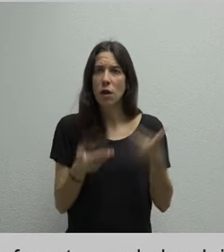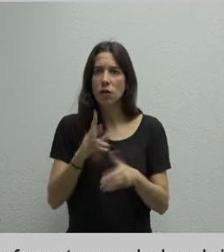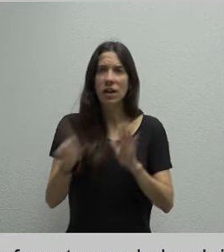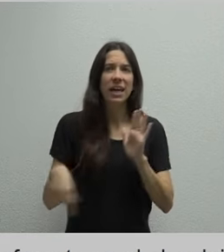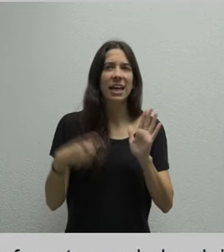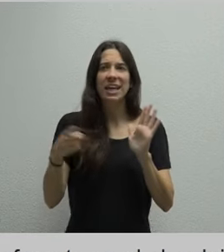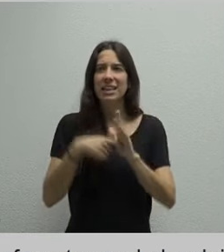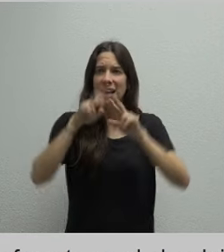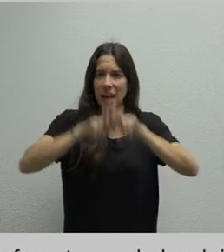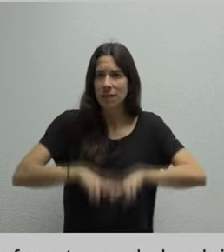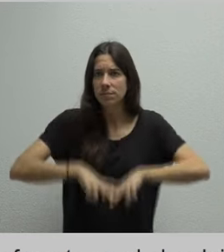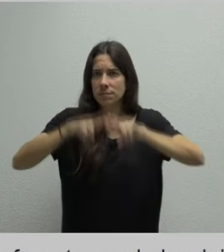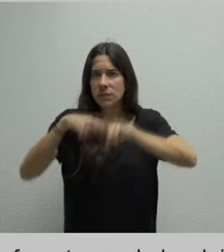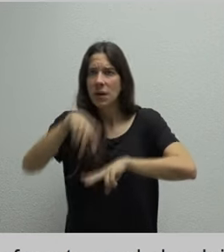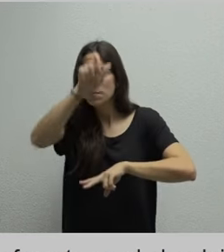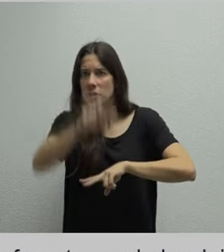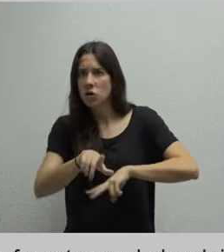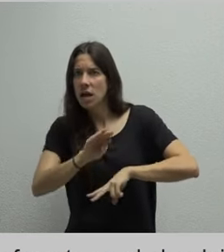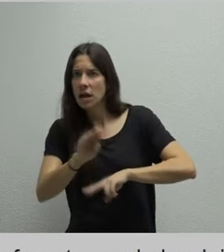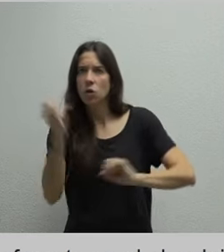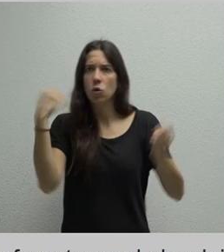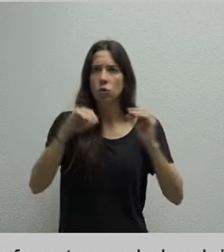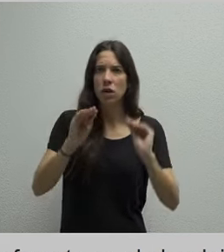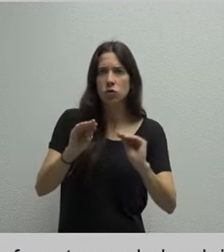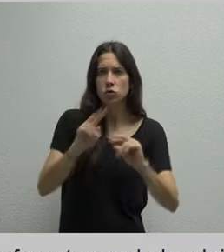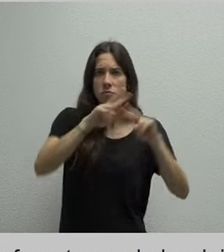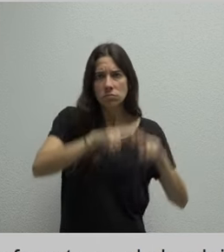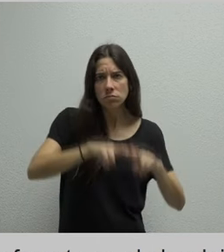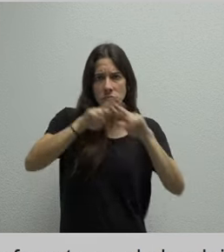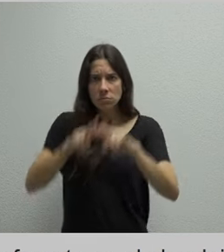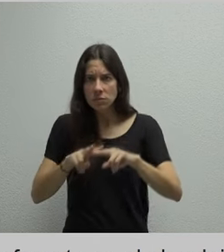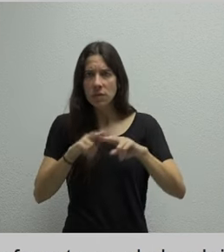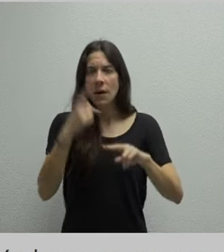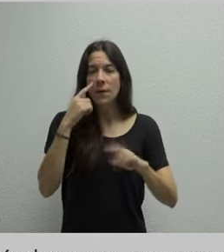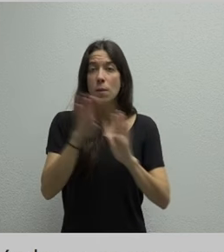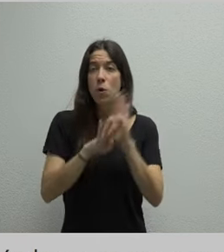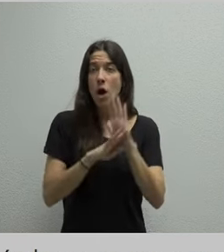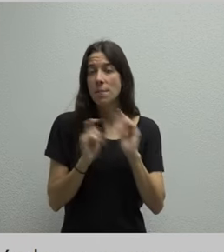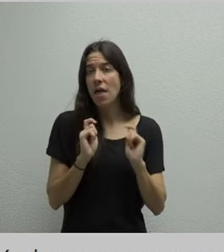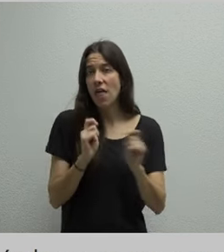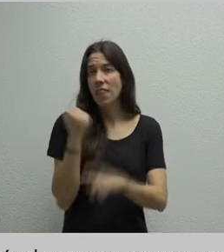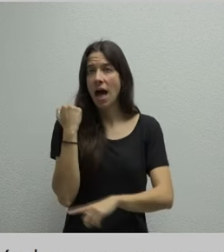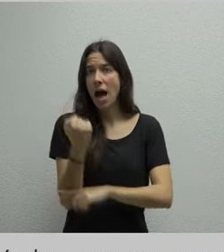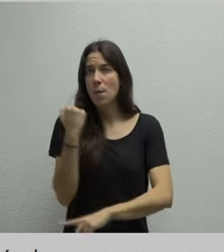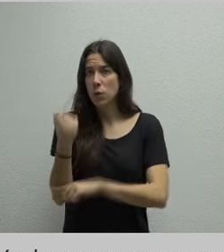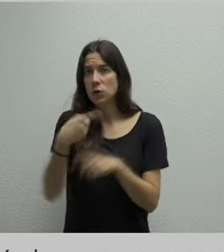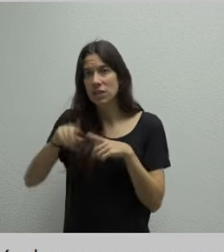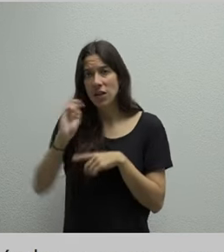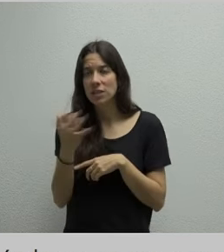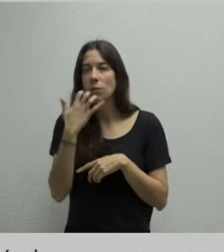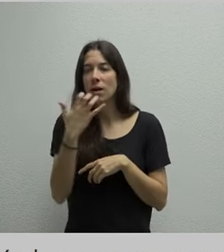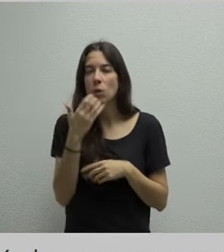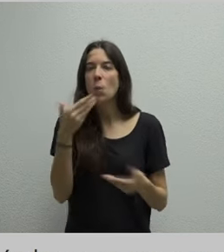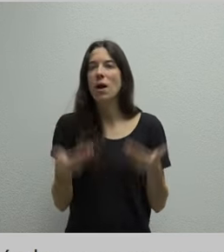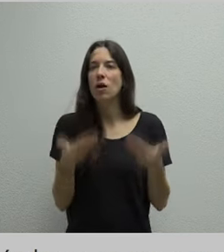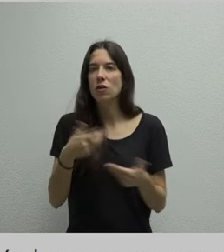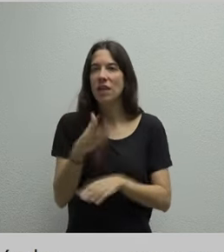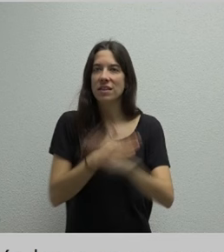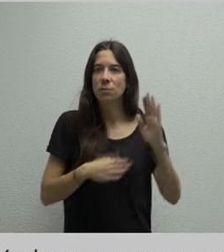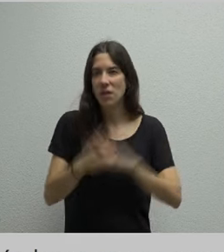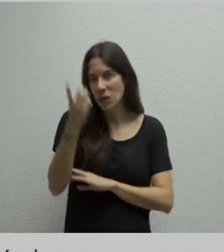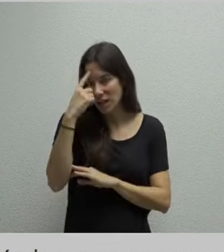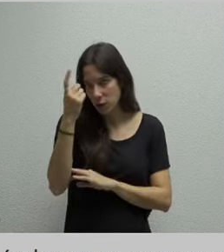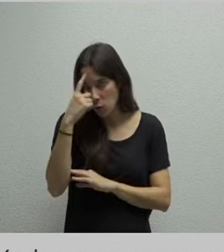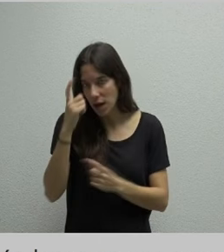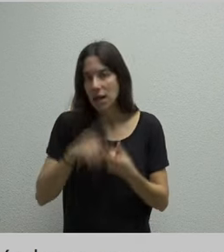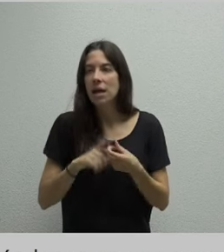de la persona y su conducta el programa ofrece diferentes apoyos como la valoración de la discapacidad intelectual la